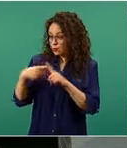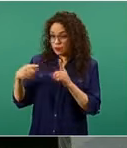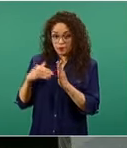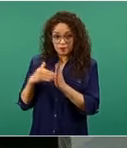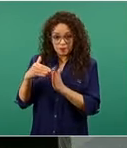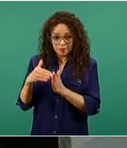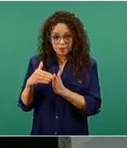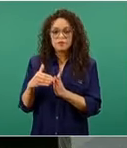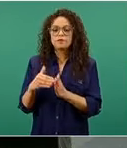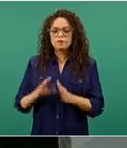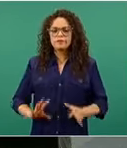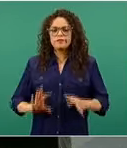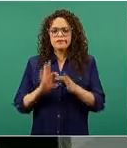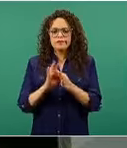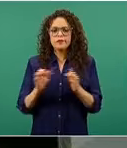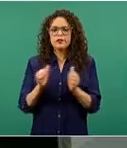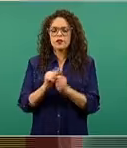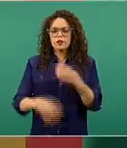corresponden a